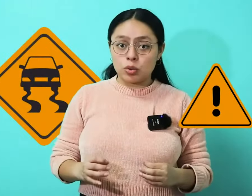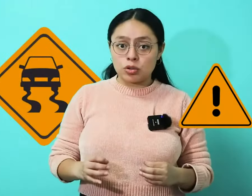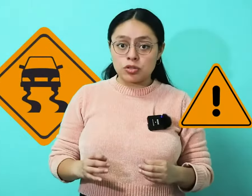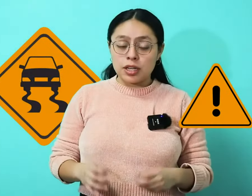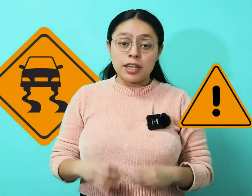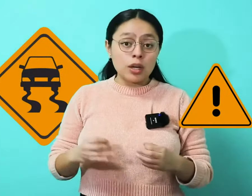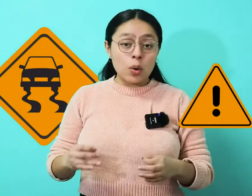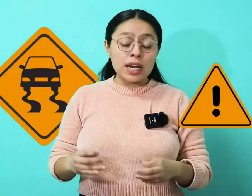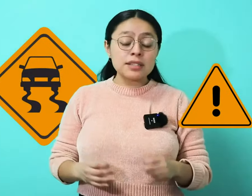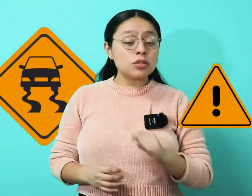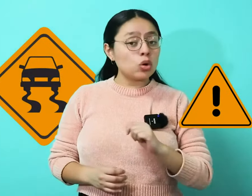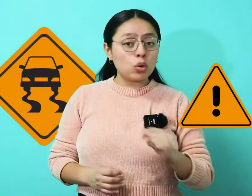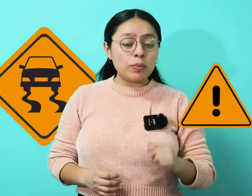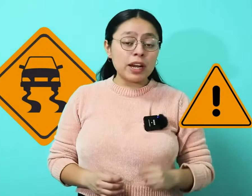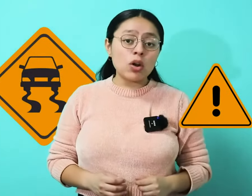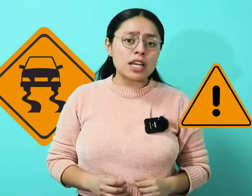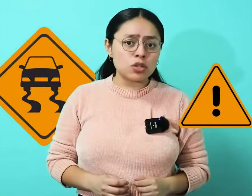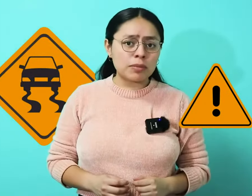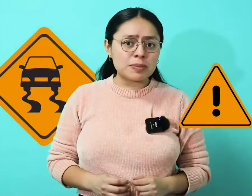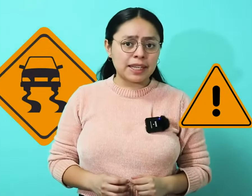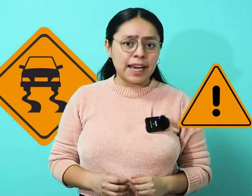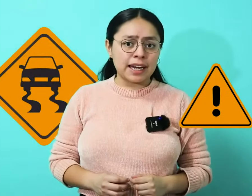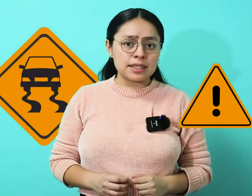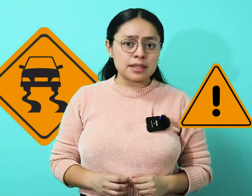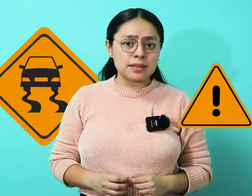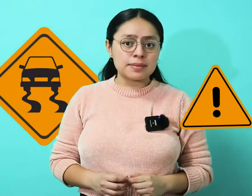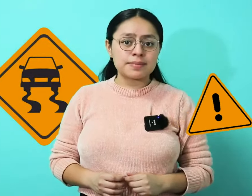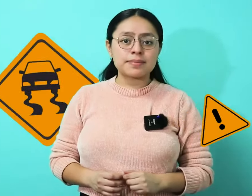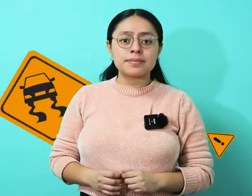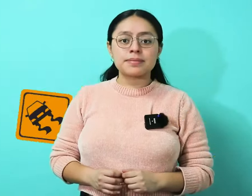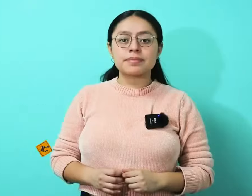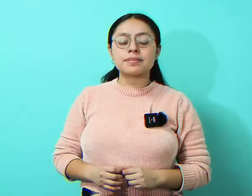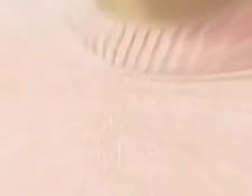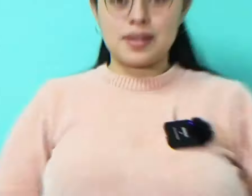más inseguros y cuáles no cumplen con las normas mexicanas?